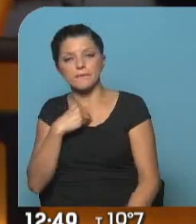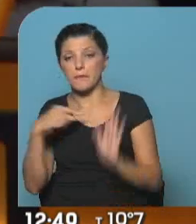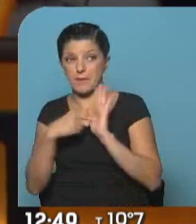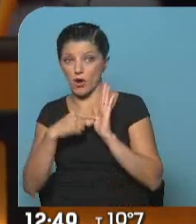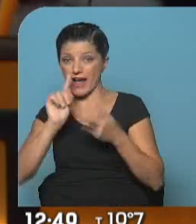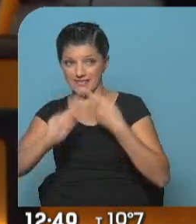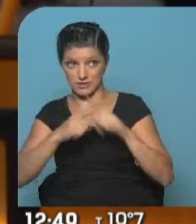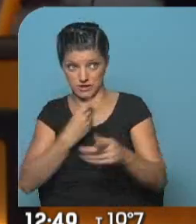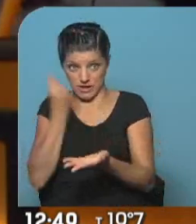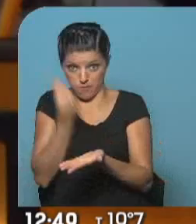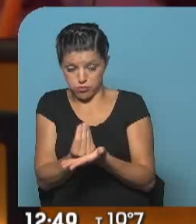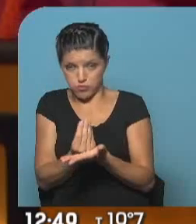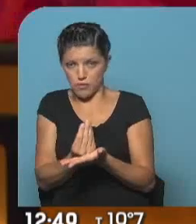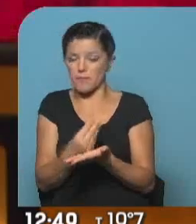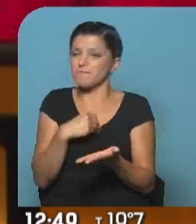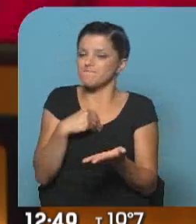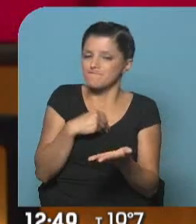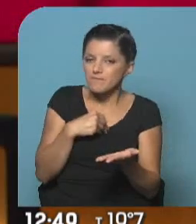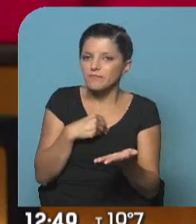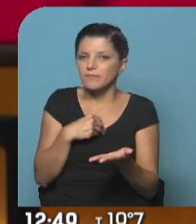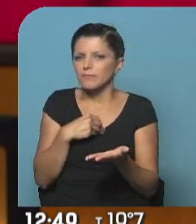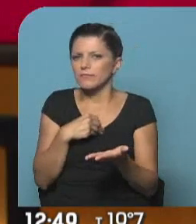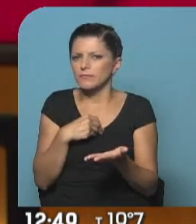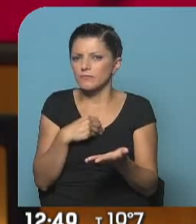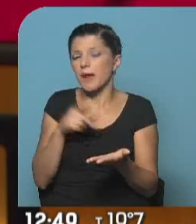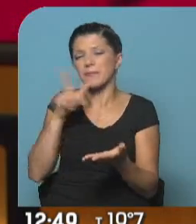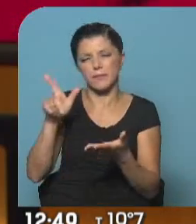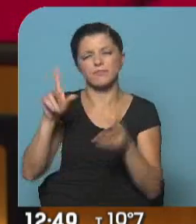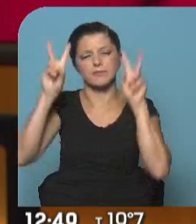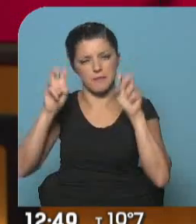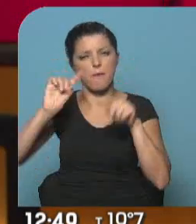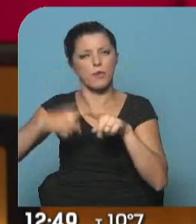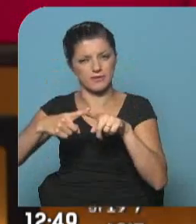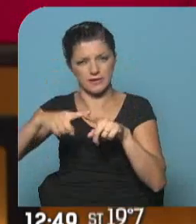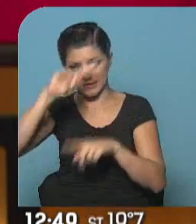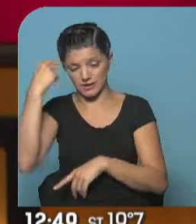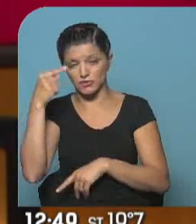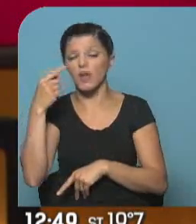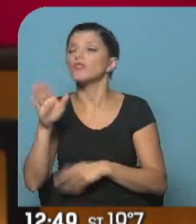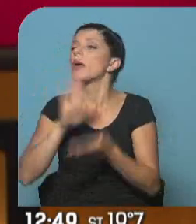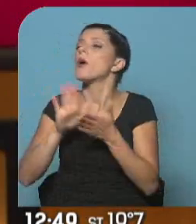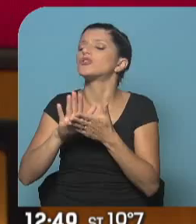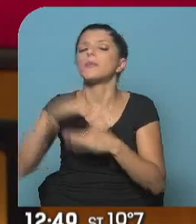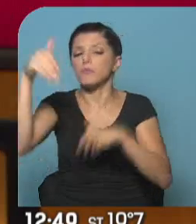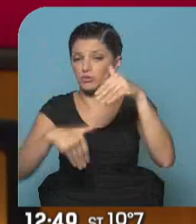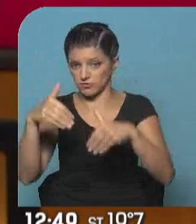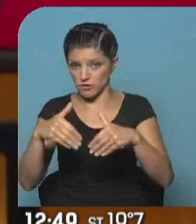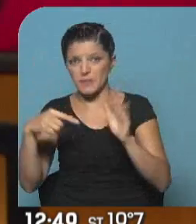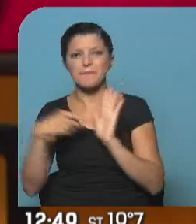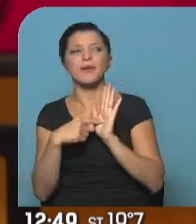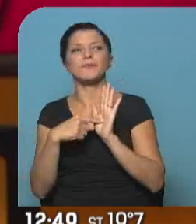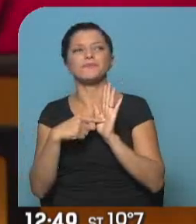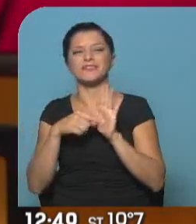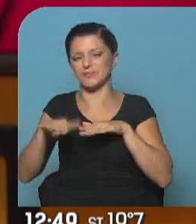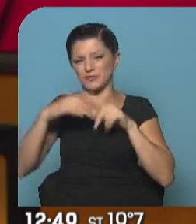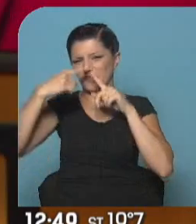en ejercicio, al no tener un voto de confianza, yo creo que fue por un tema de política exterior, pidió nuevas elecciones, pero fue una situación diferente. Él ya